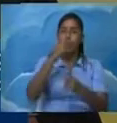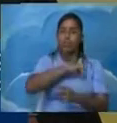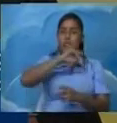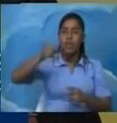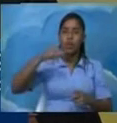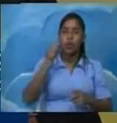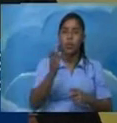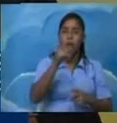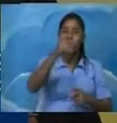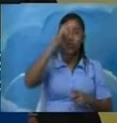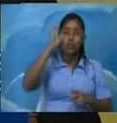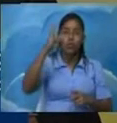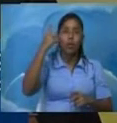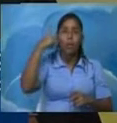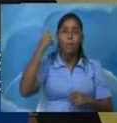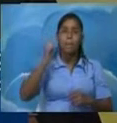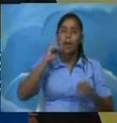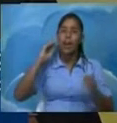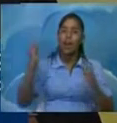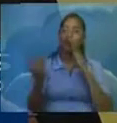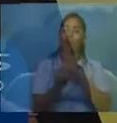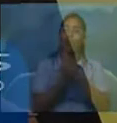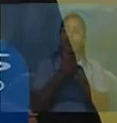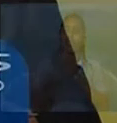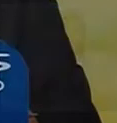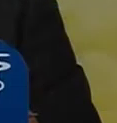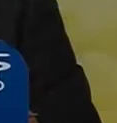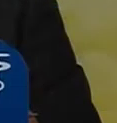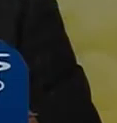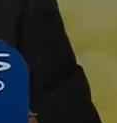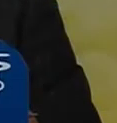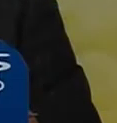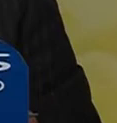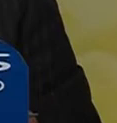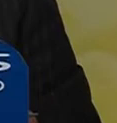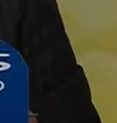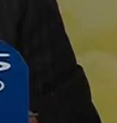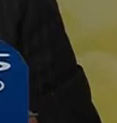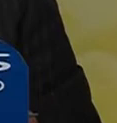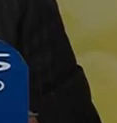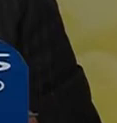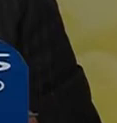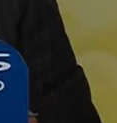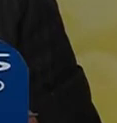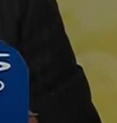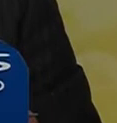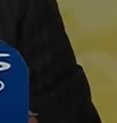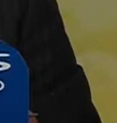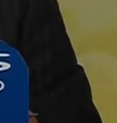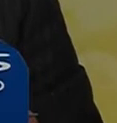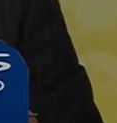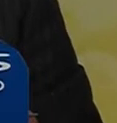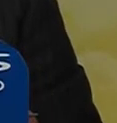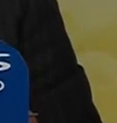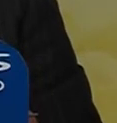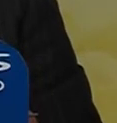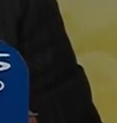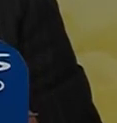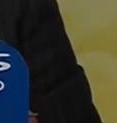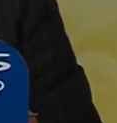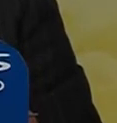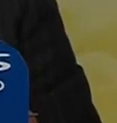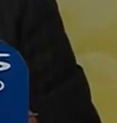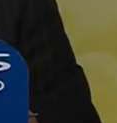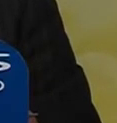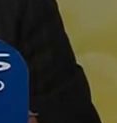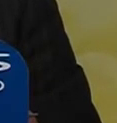Dios para guardar y cumplir todos estos mandamientos que yo te ordeno hoy, ya que